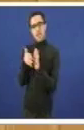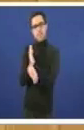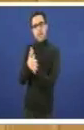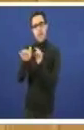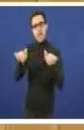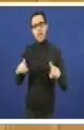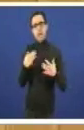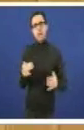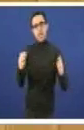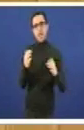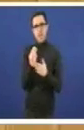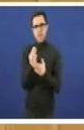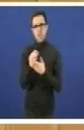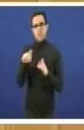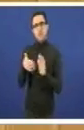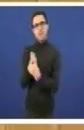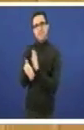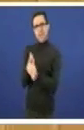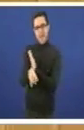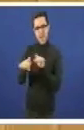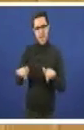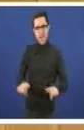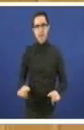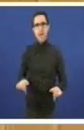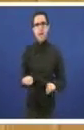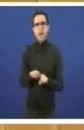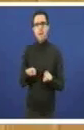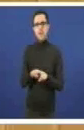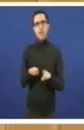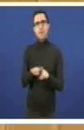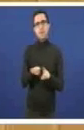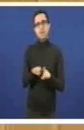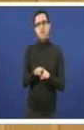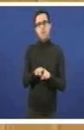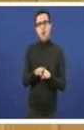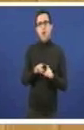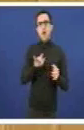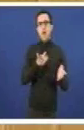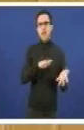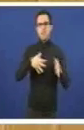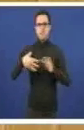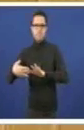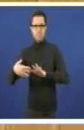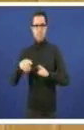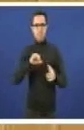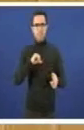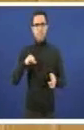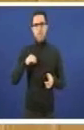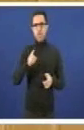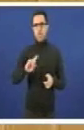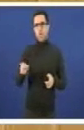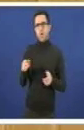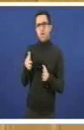estaban a mentir que explicaran nesta cámara que non se estaban privatizando as escolas infantis e que explicaran nesta cámara en que